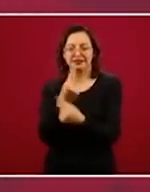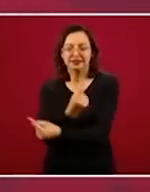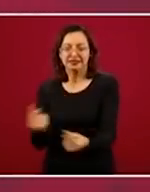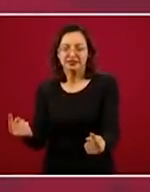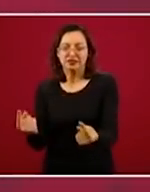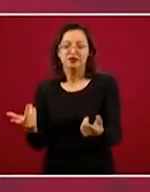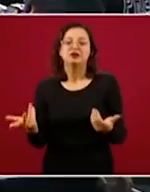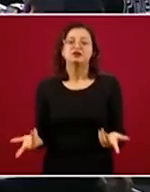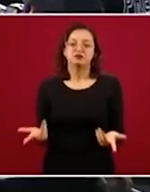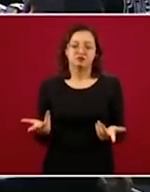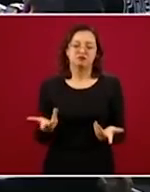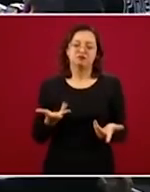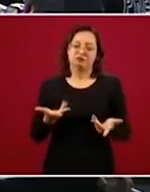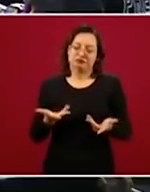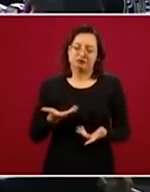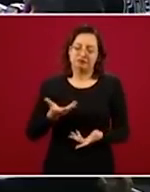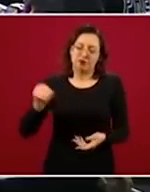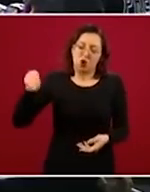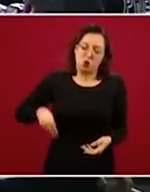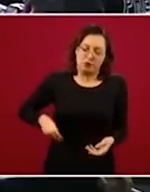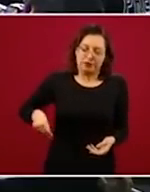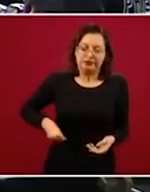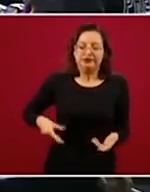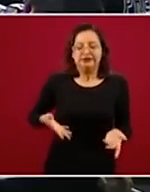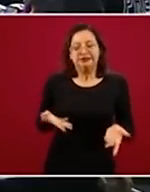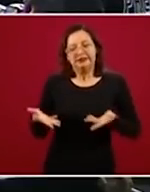responsabilidad compartida este